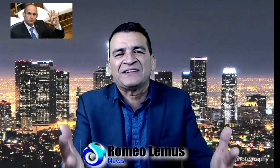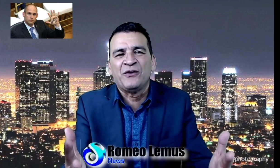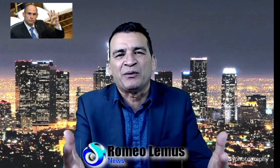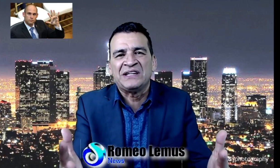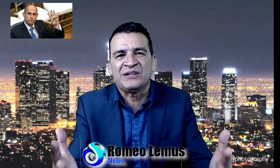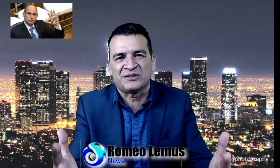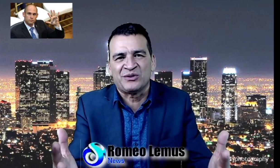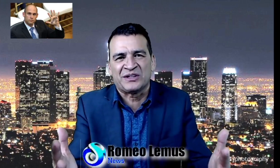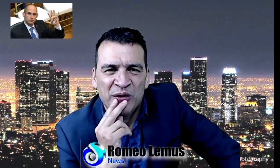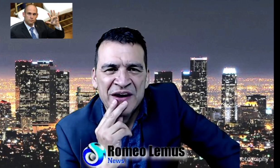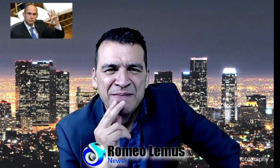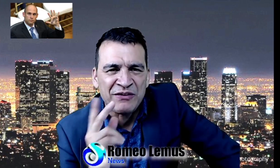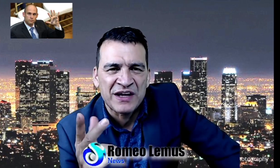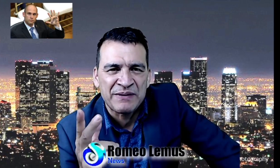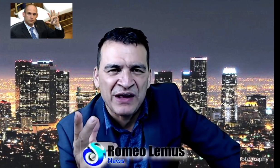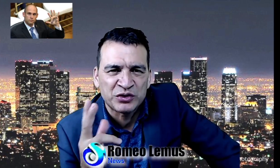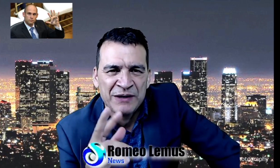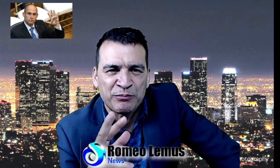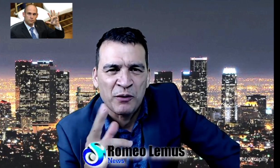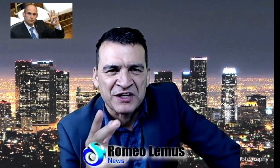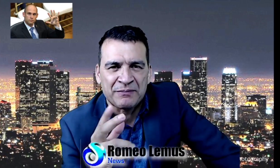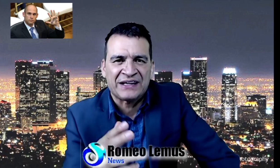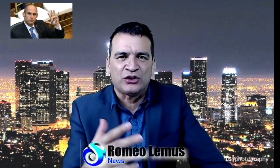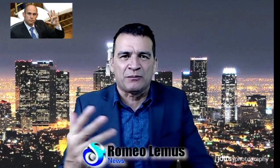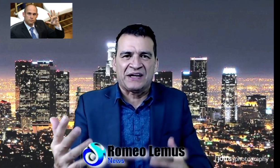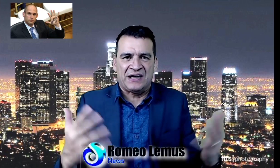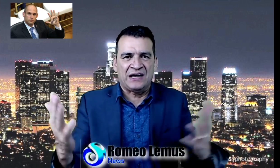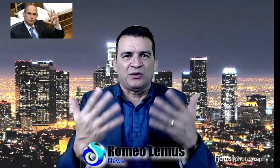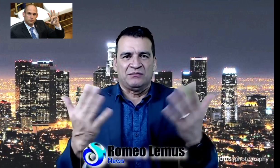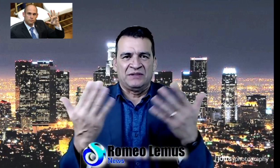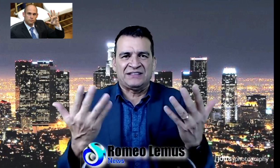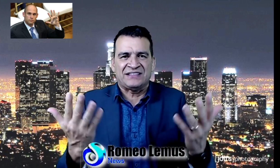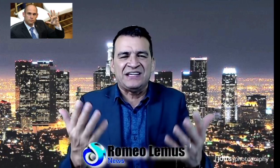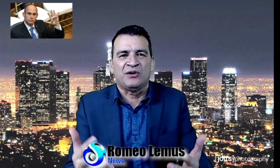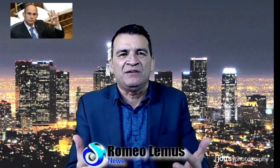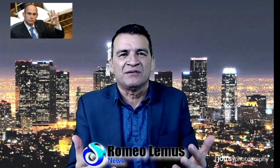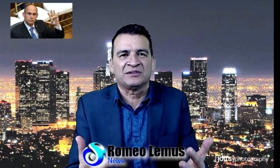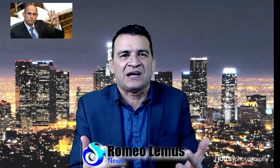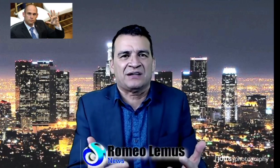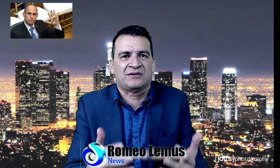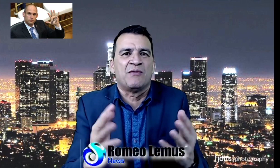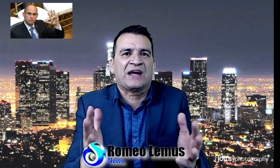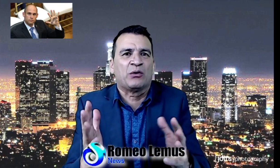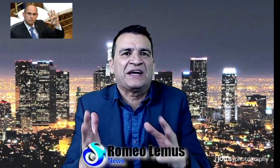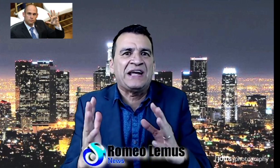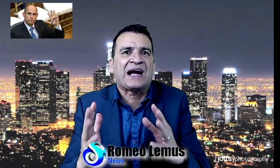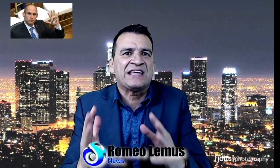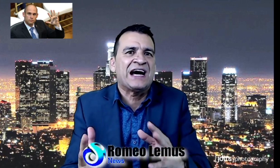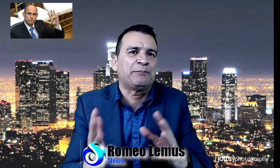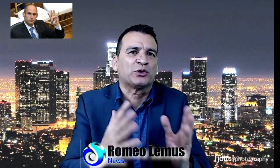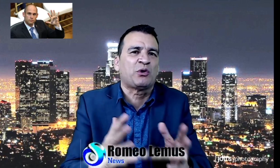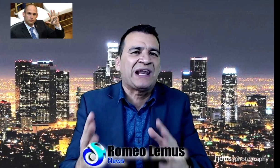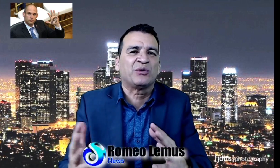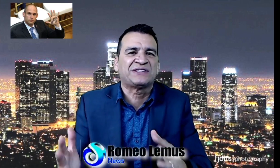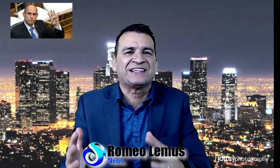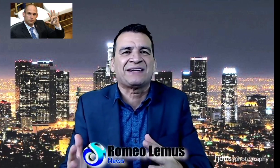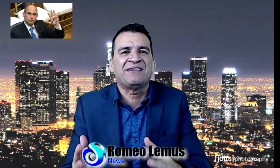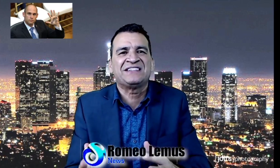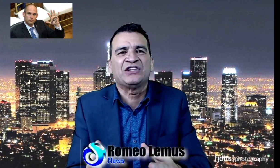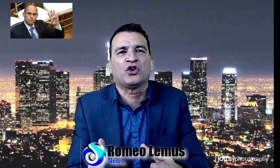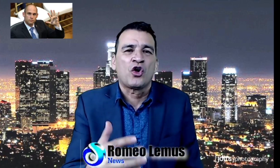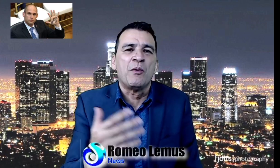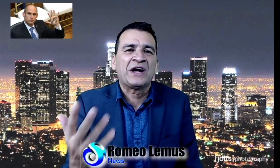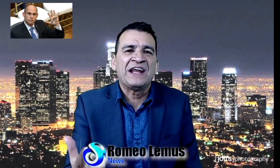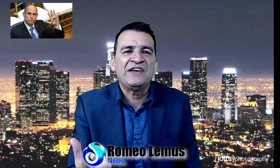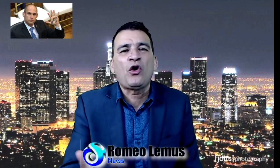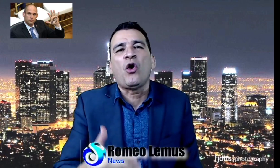en su partido político, señores. En medio del video usted pudo observar que Norman Quijano le hace así, ¿no? O sea, como que lo quería callar por todas las cosas que estaba